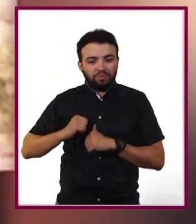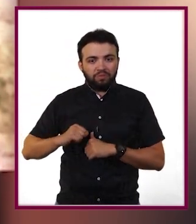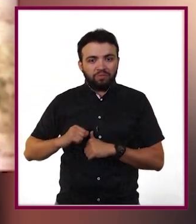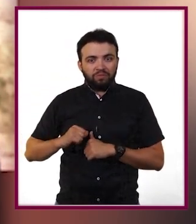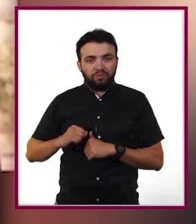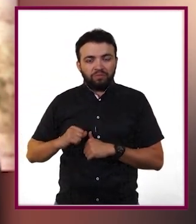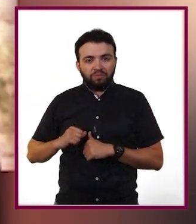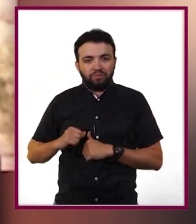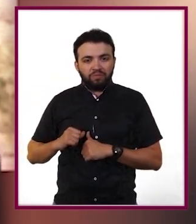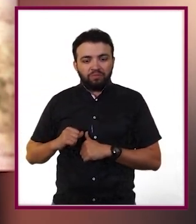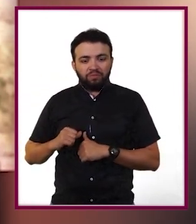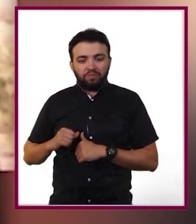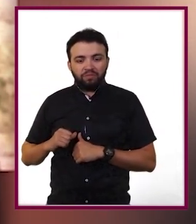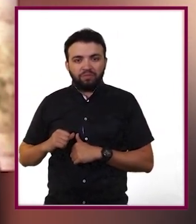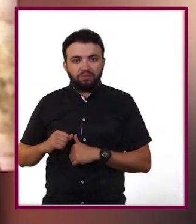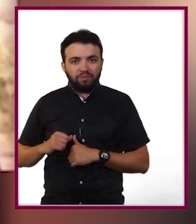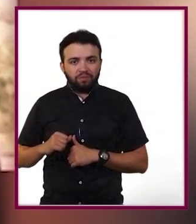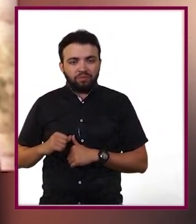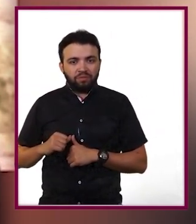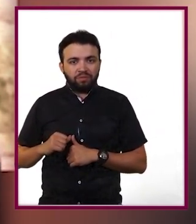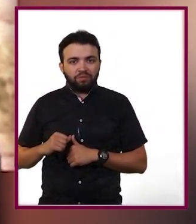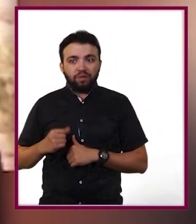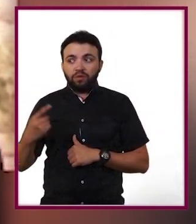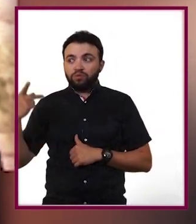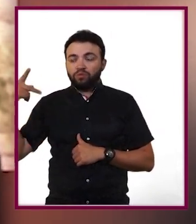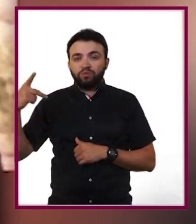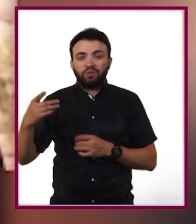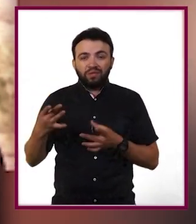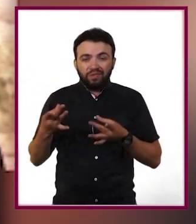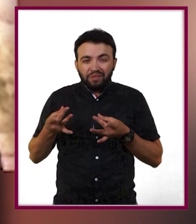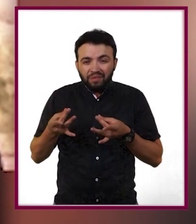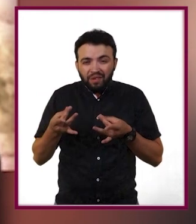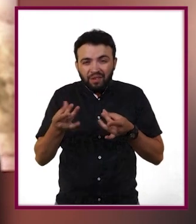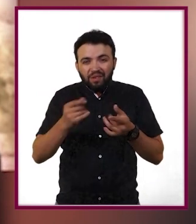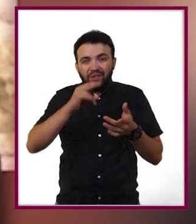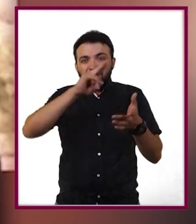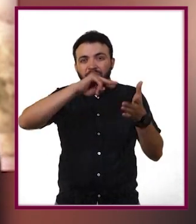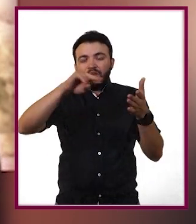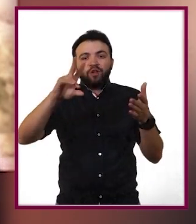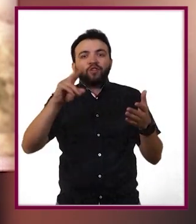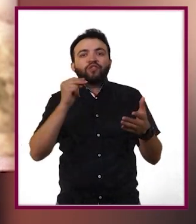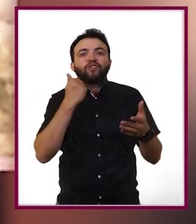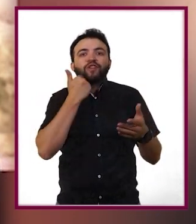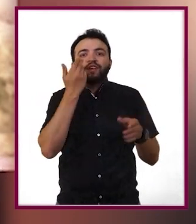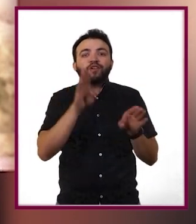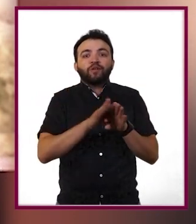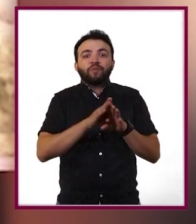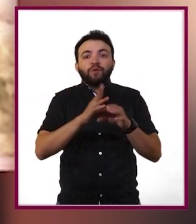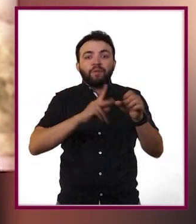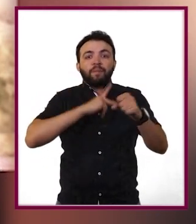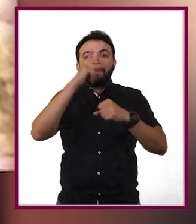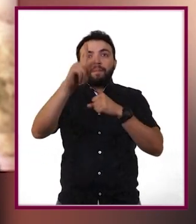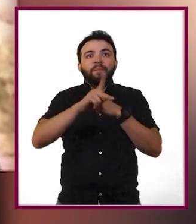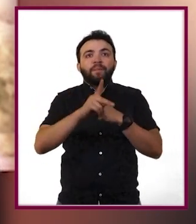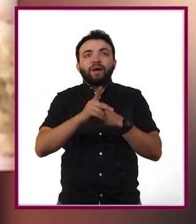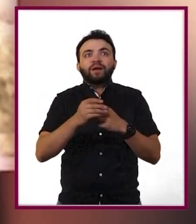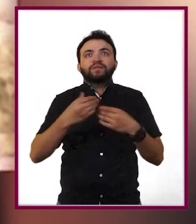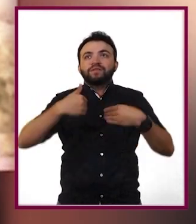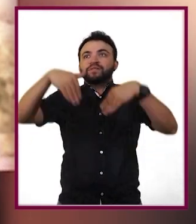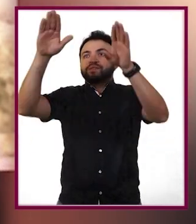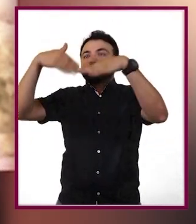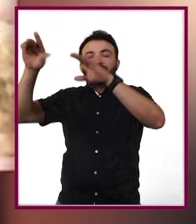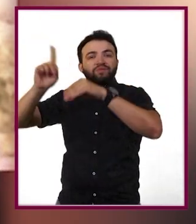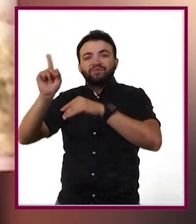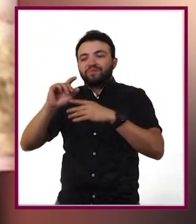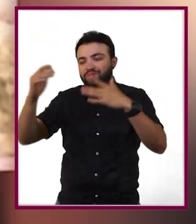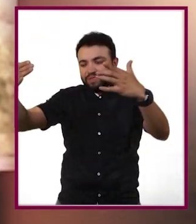especialmente José María Velasco, que fue con el que empezaron, era tal su calidad de pintura que no querían que saliera del